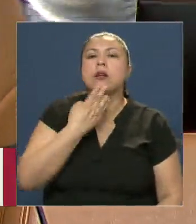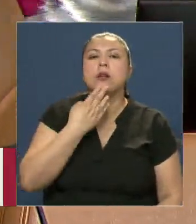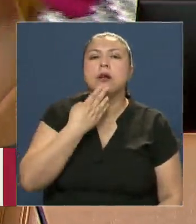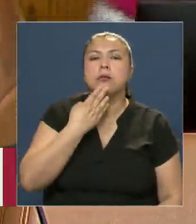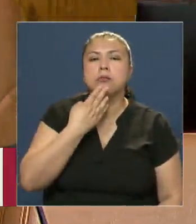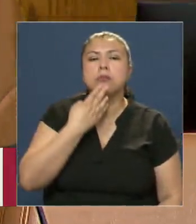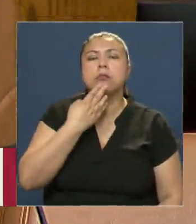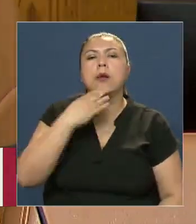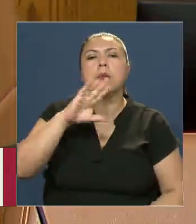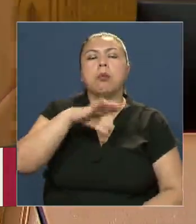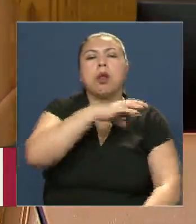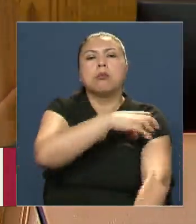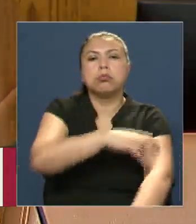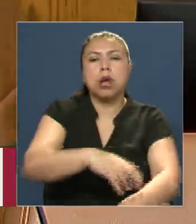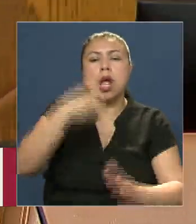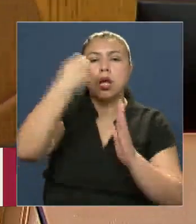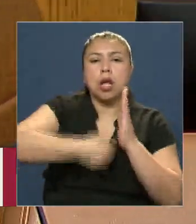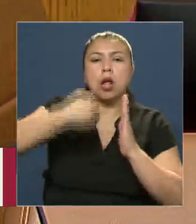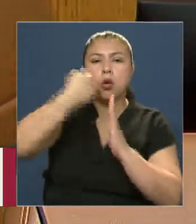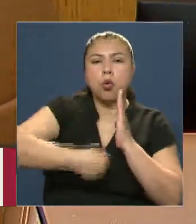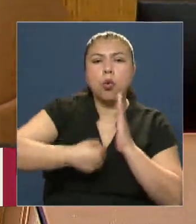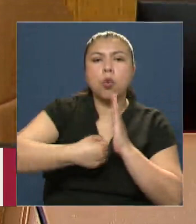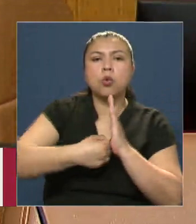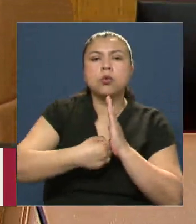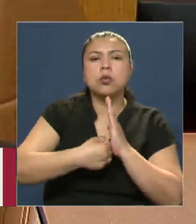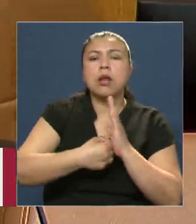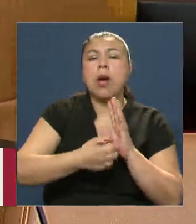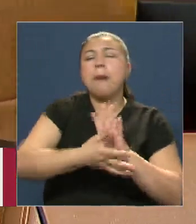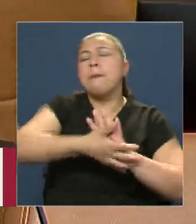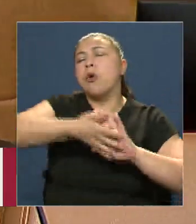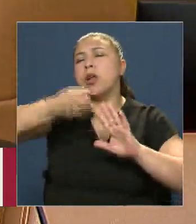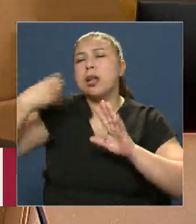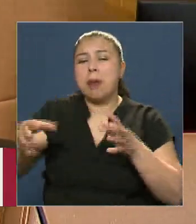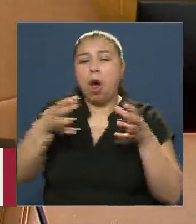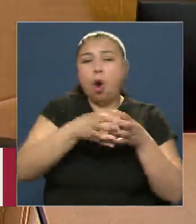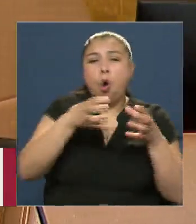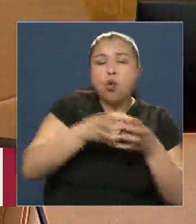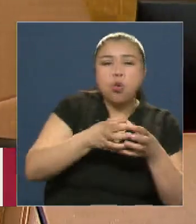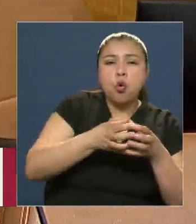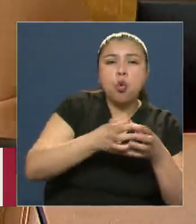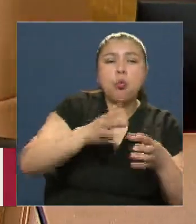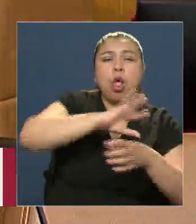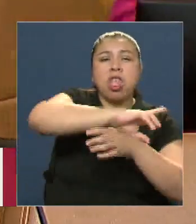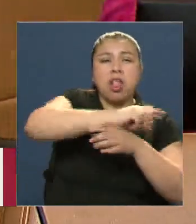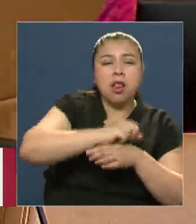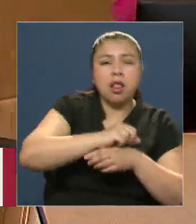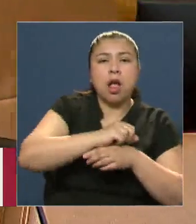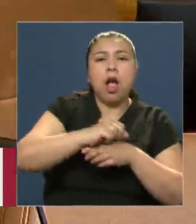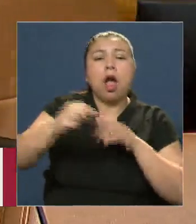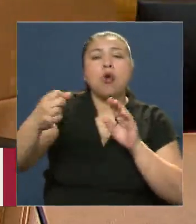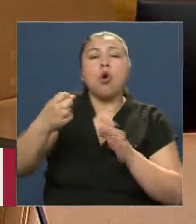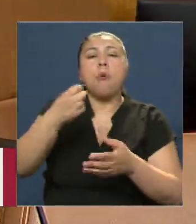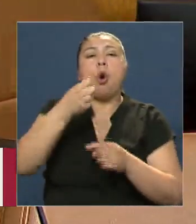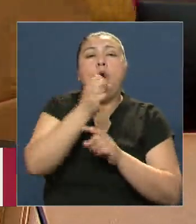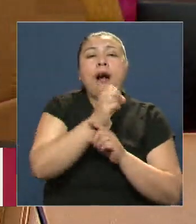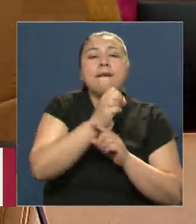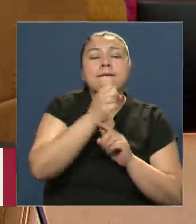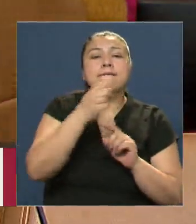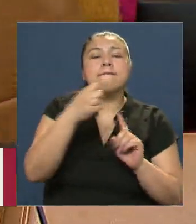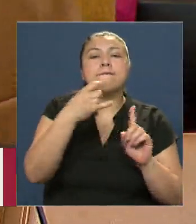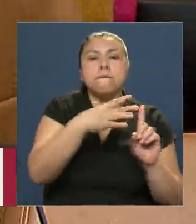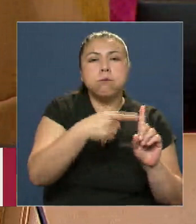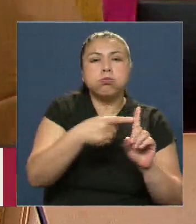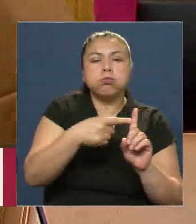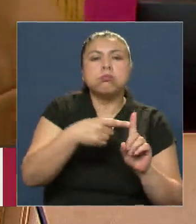región, que finalmente luchan por terminar con bandas criminales que se aprovechan de una situación de gran vulnerabilidad de las personas para ejecutar